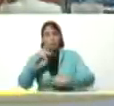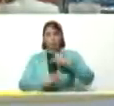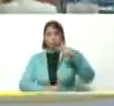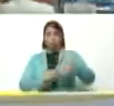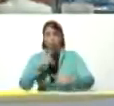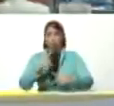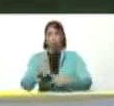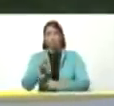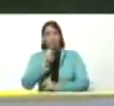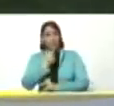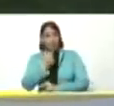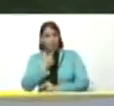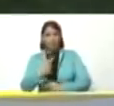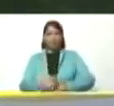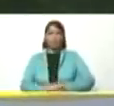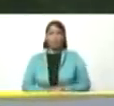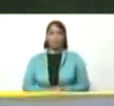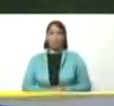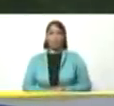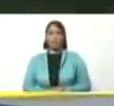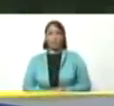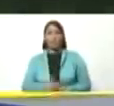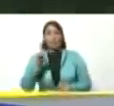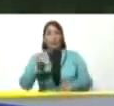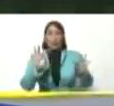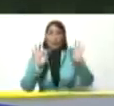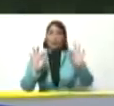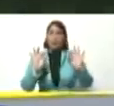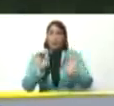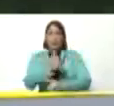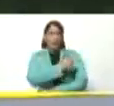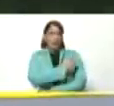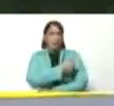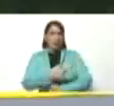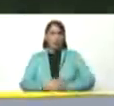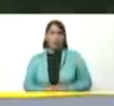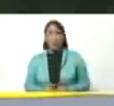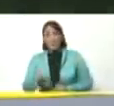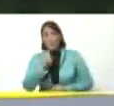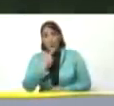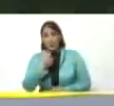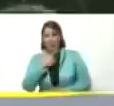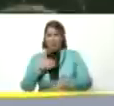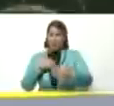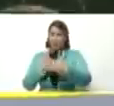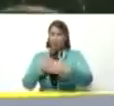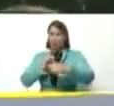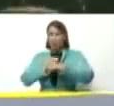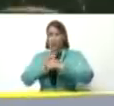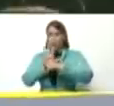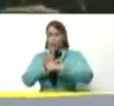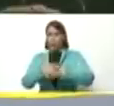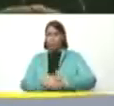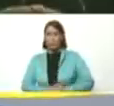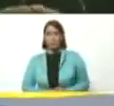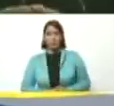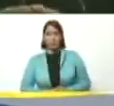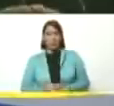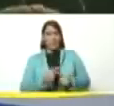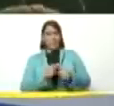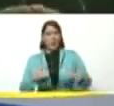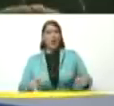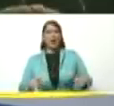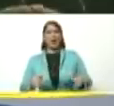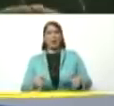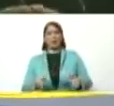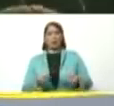de medicamentos, y en especial de vacunas y medicamentos contra el coronavirus, para